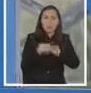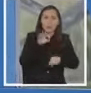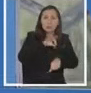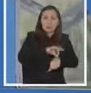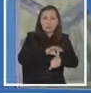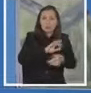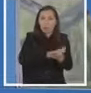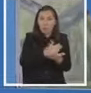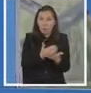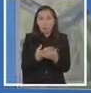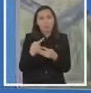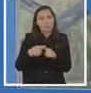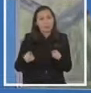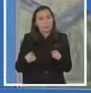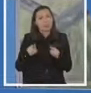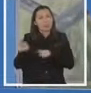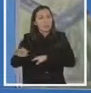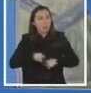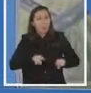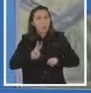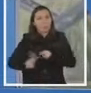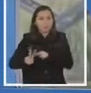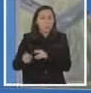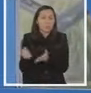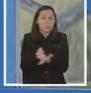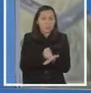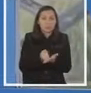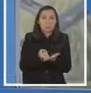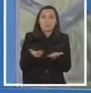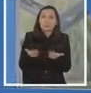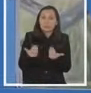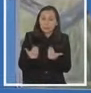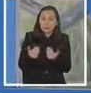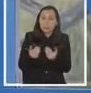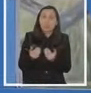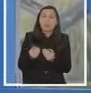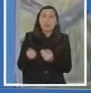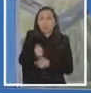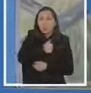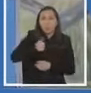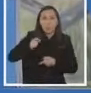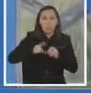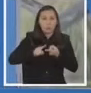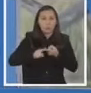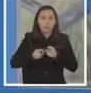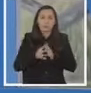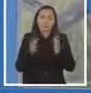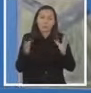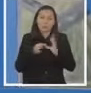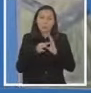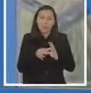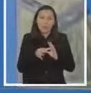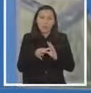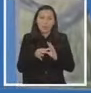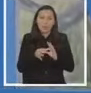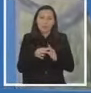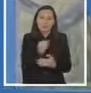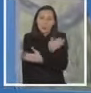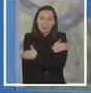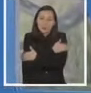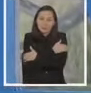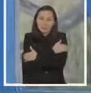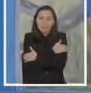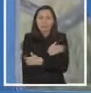salud y otras tantas gestiones que permanentemente estamos realizando en donde necesitamos el concurso de todas y todos. Muchísimas gracias y un